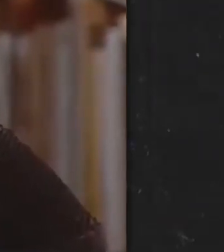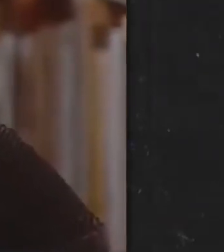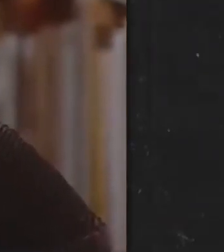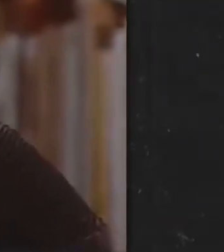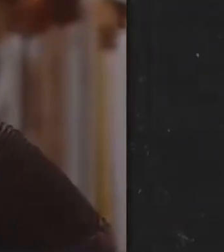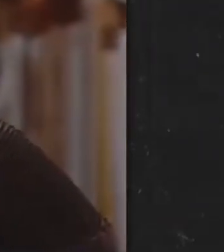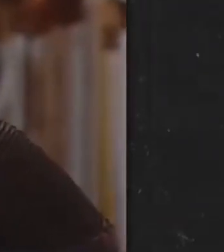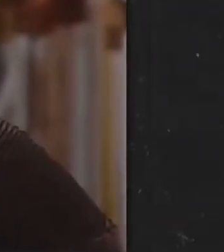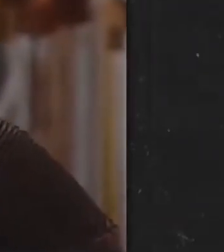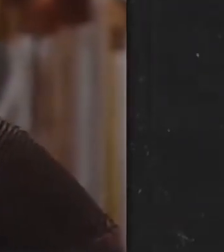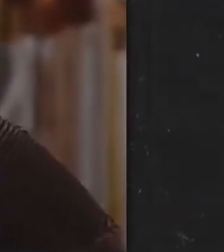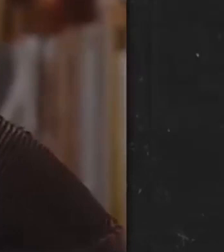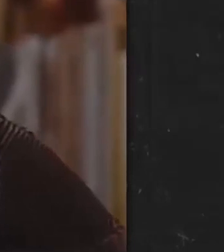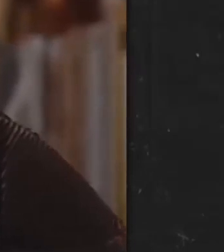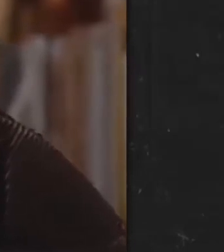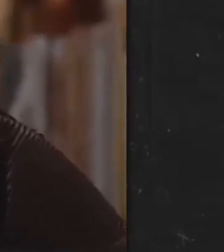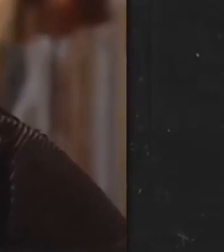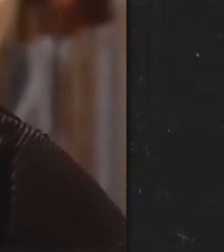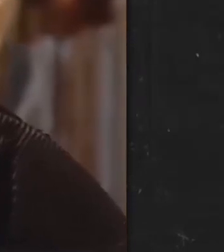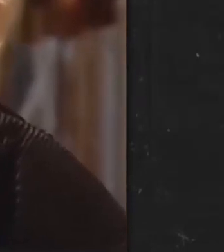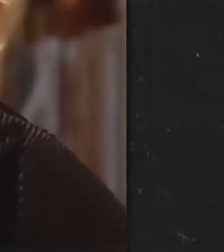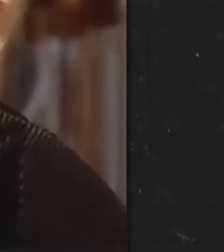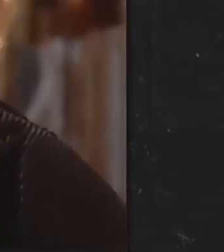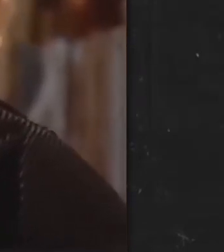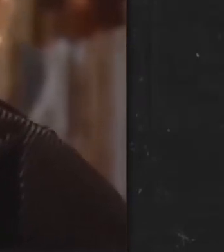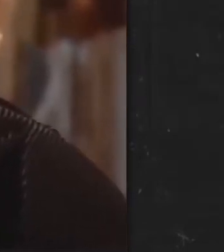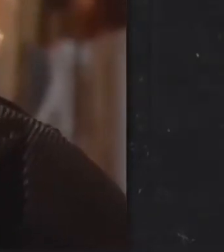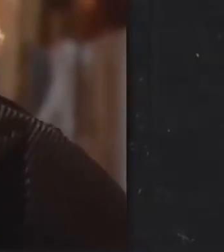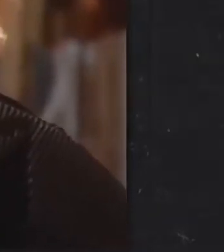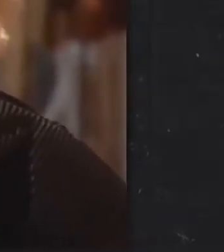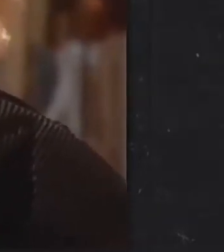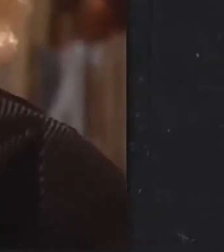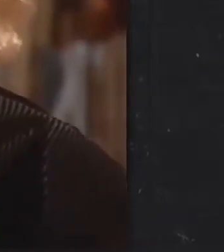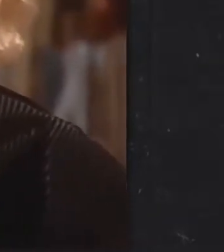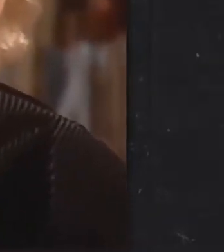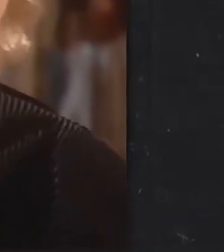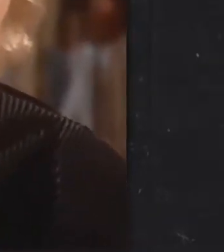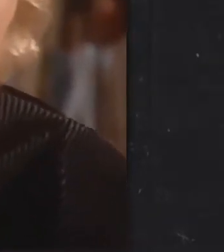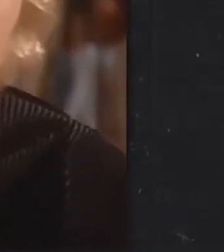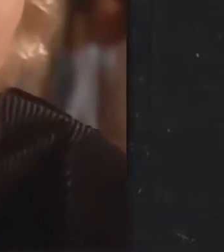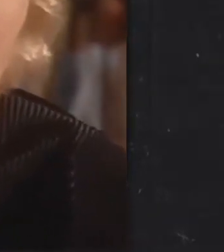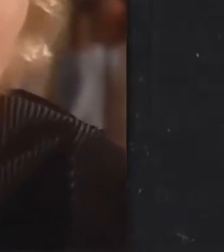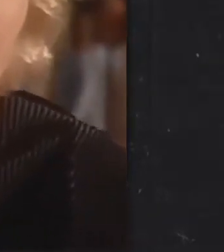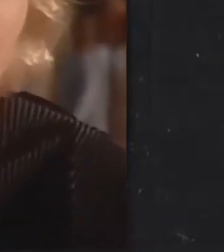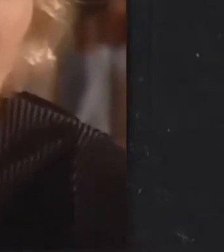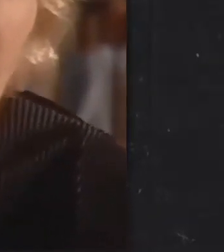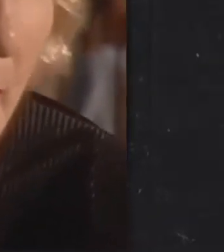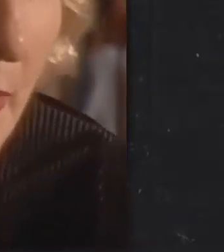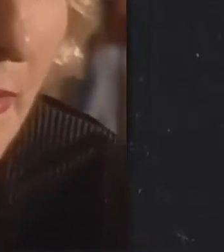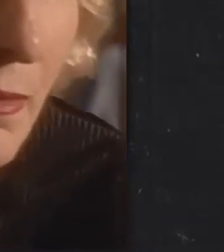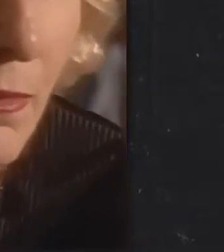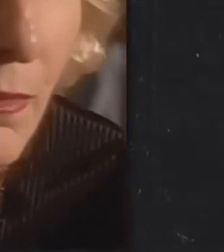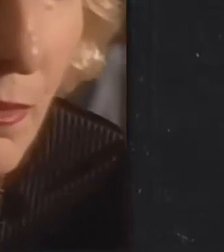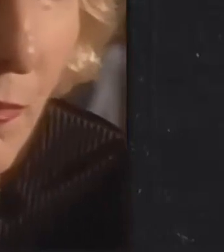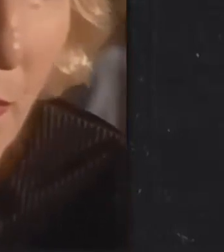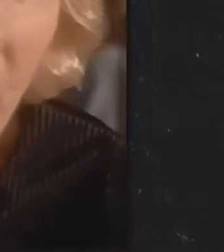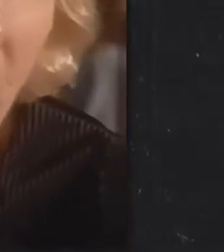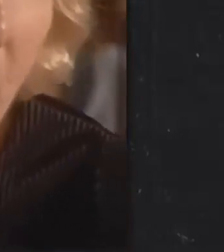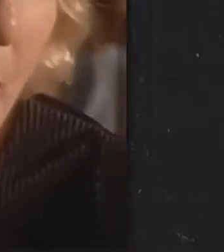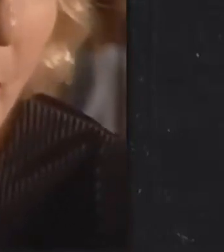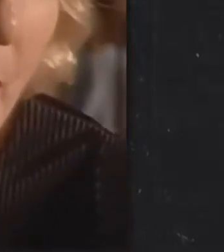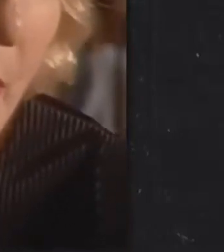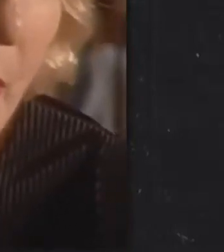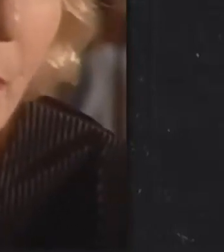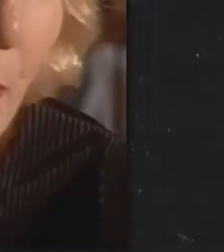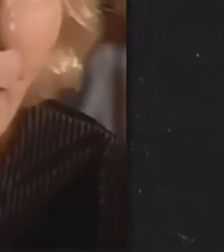con su obra o con su cuerpo o con lo que sea si tienes que estar loco